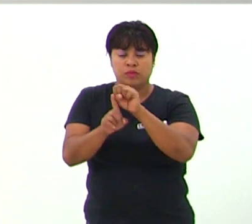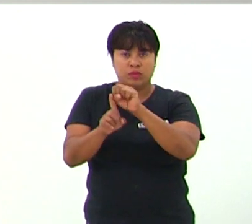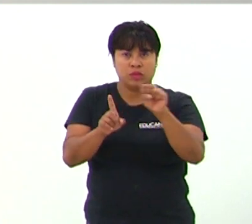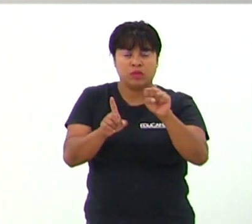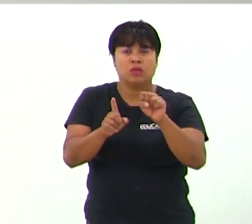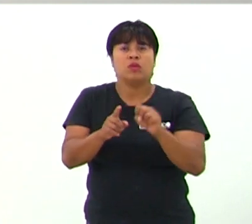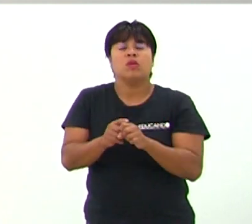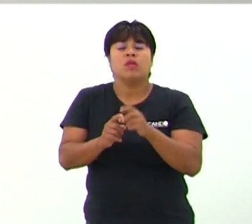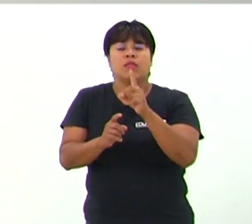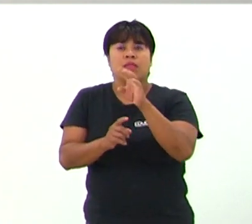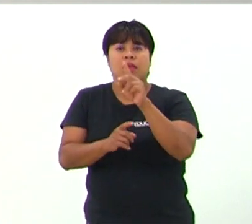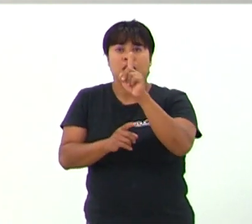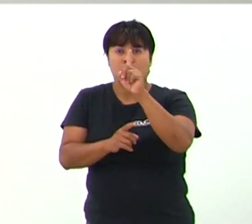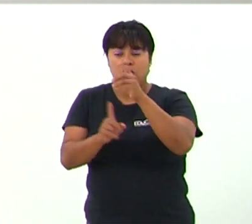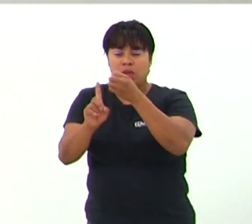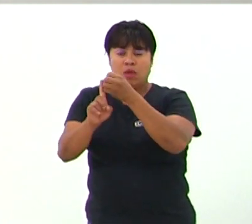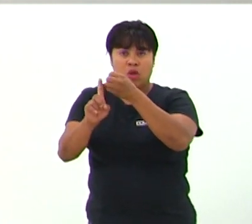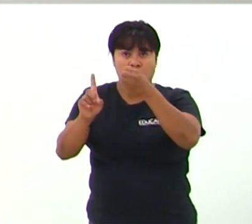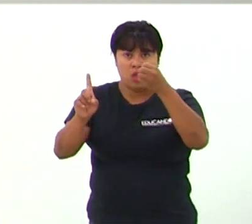oración,